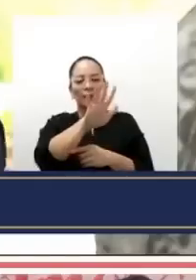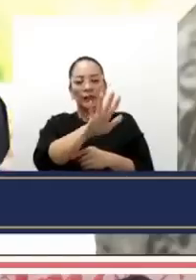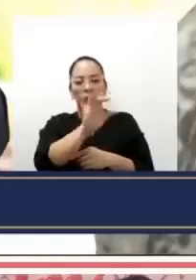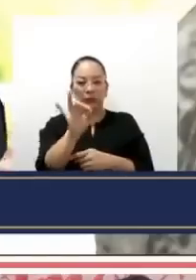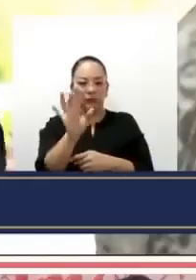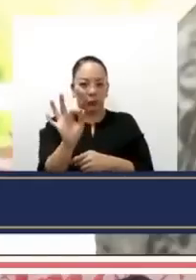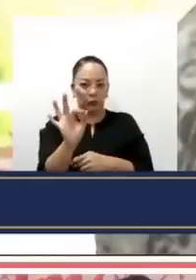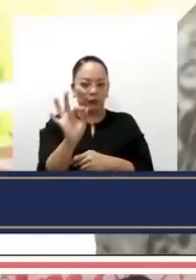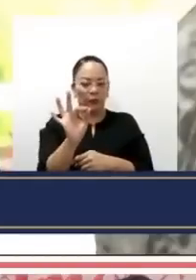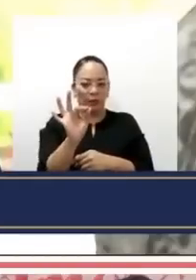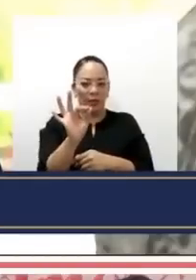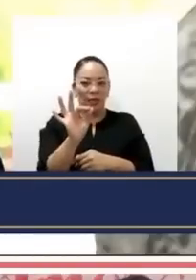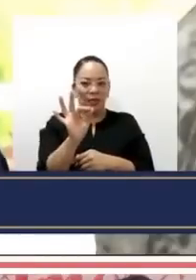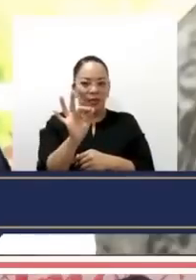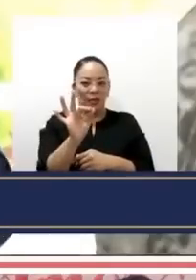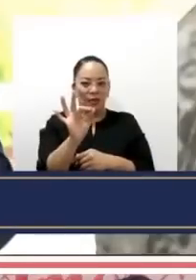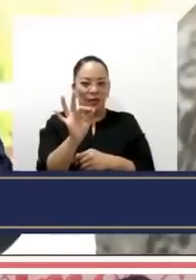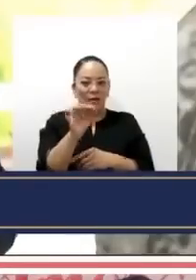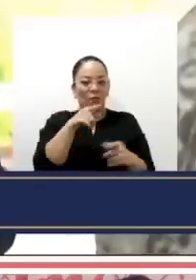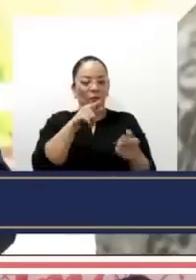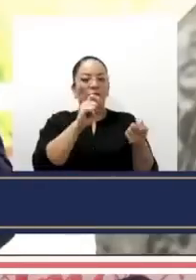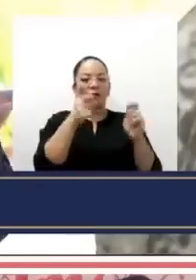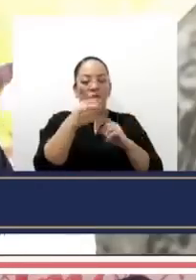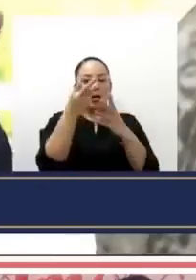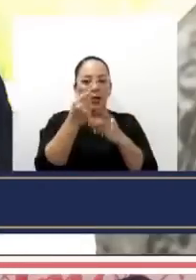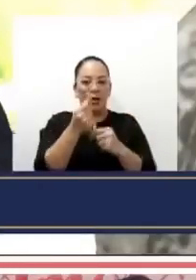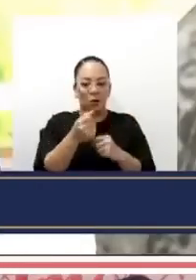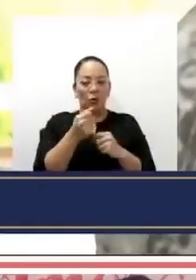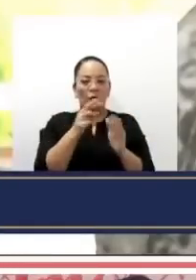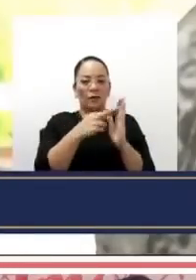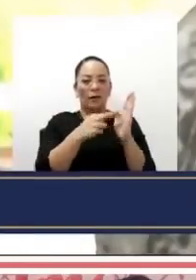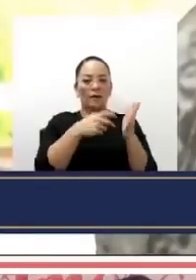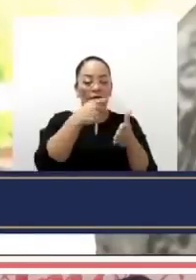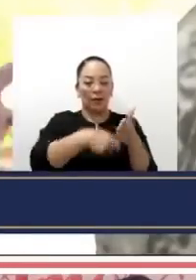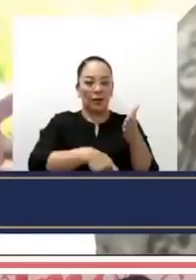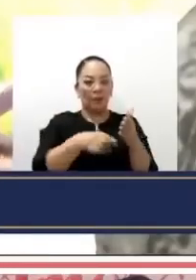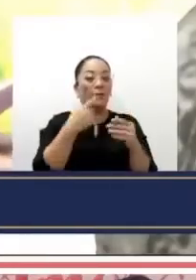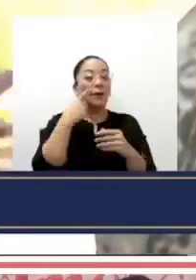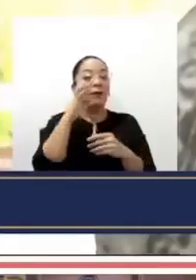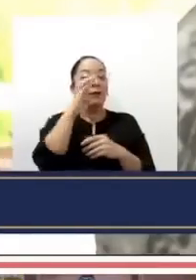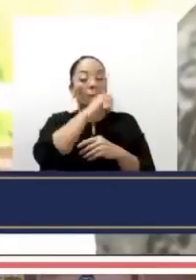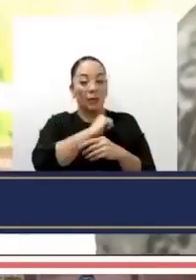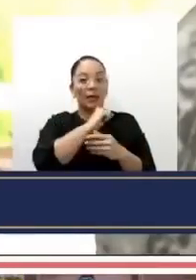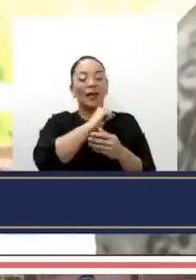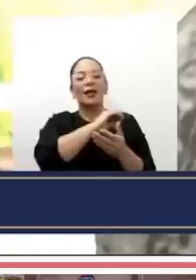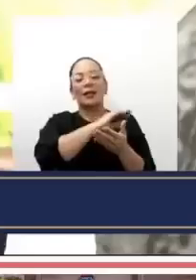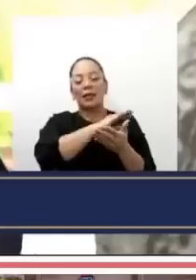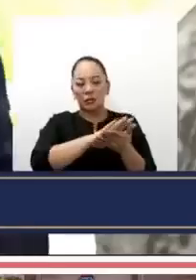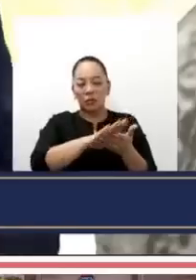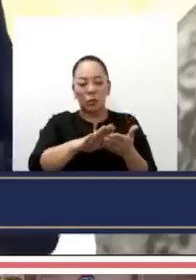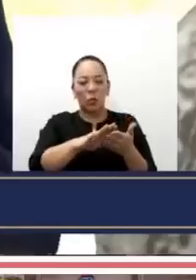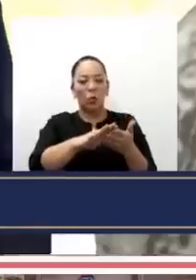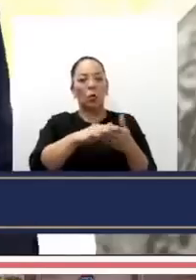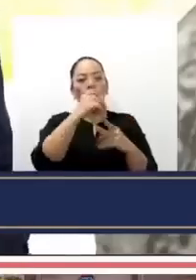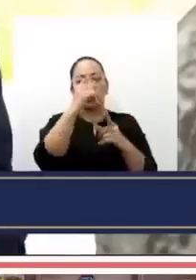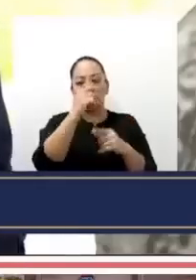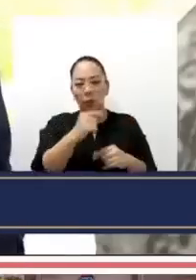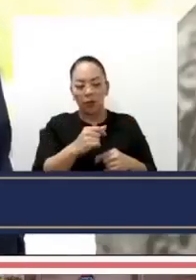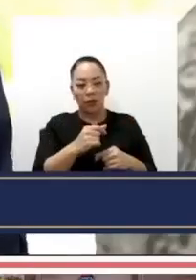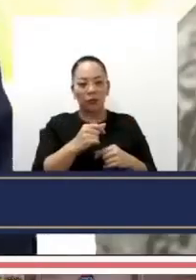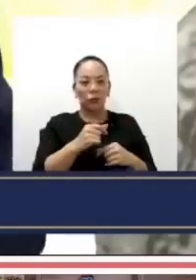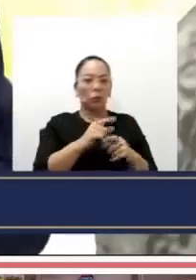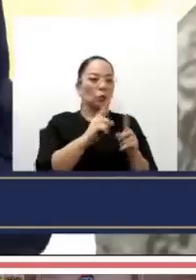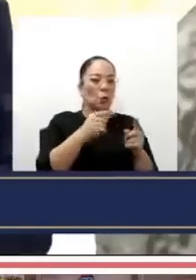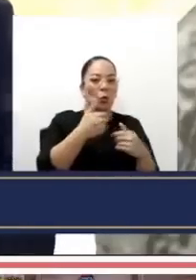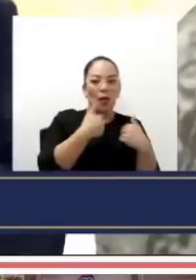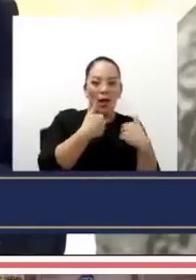43589, viene el decreto de modificación de cálculo de la regla fiscal para que se tomara en cuenta la liquidación del presupuesto y no lo